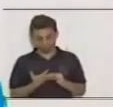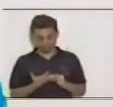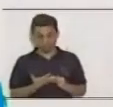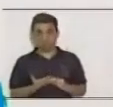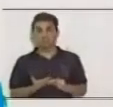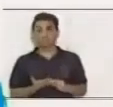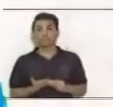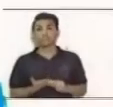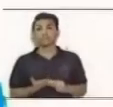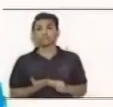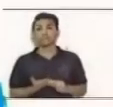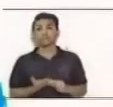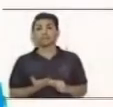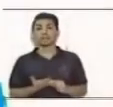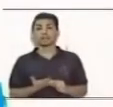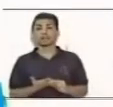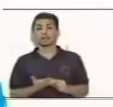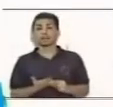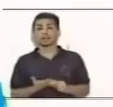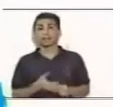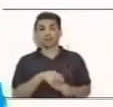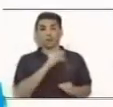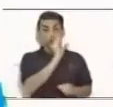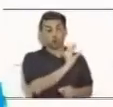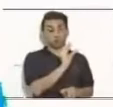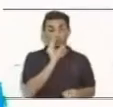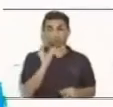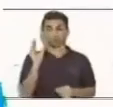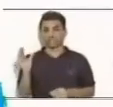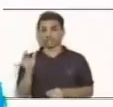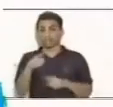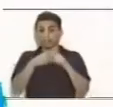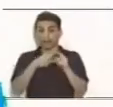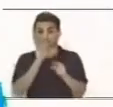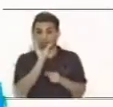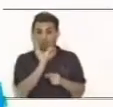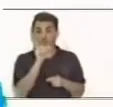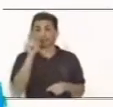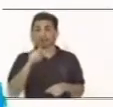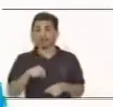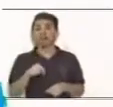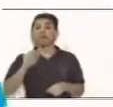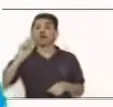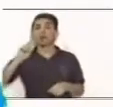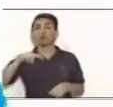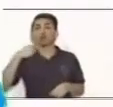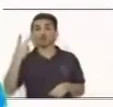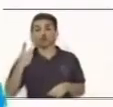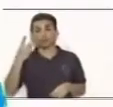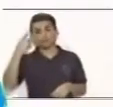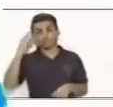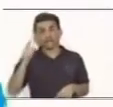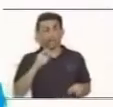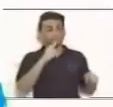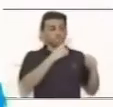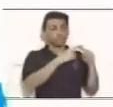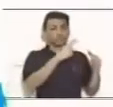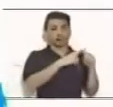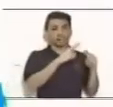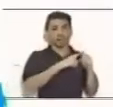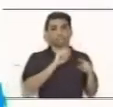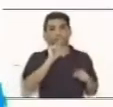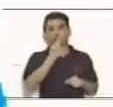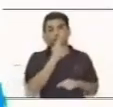de quiénes? El doble producto de multiplicar la primera raíz por la otra